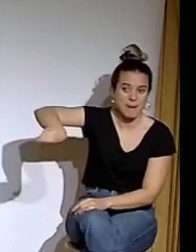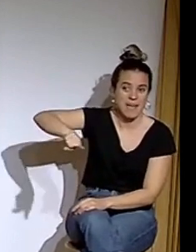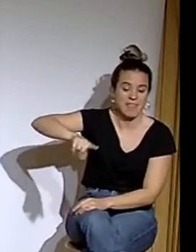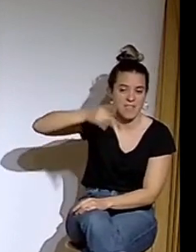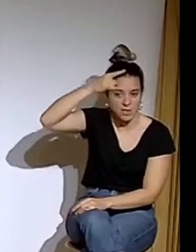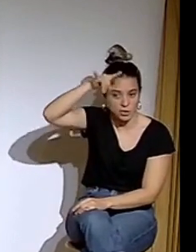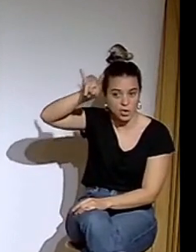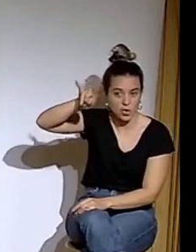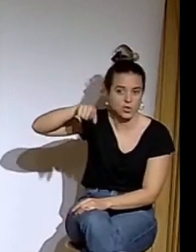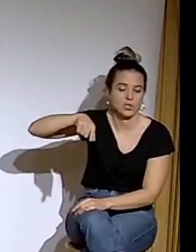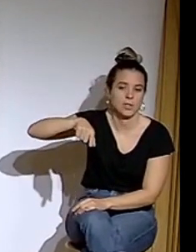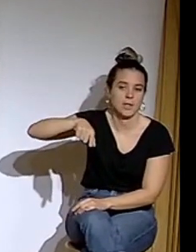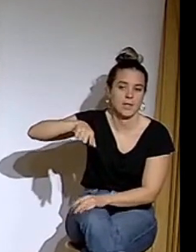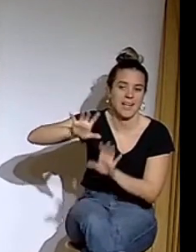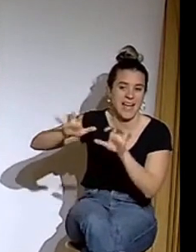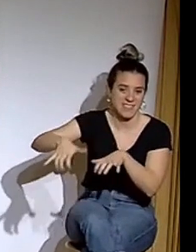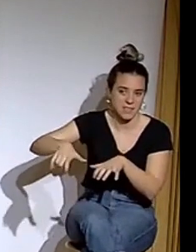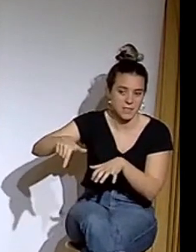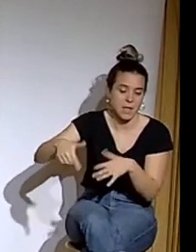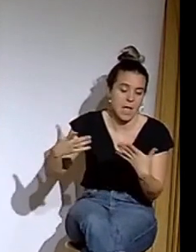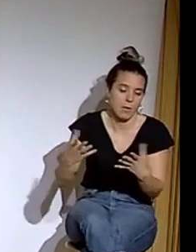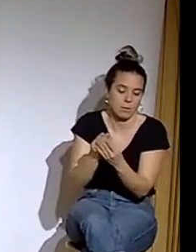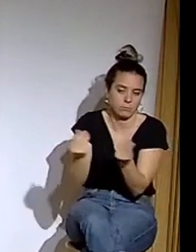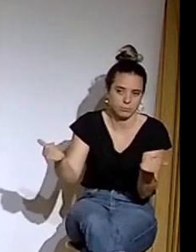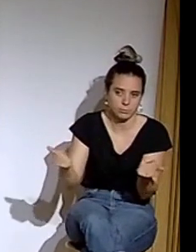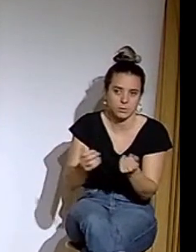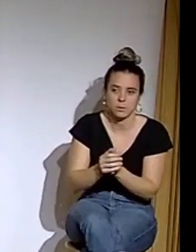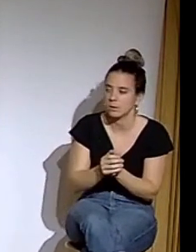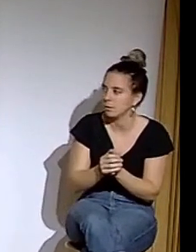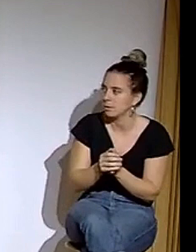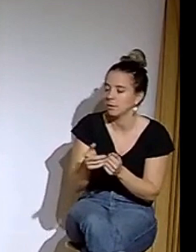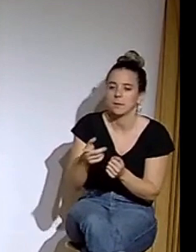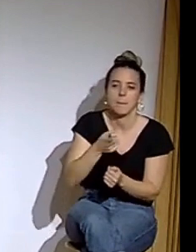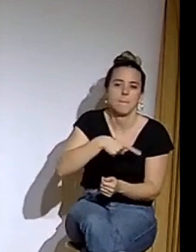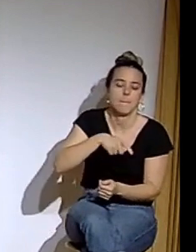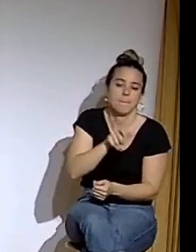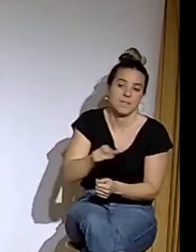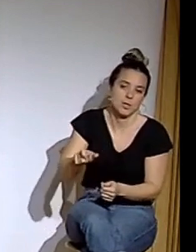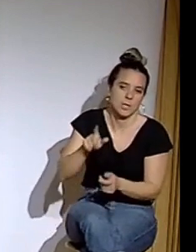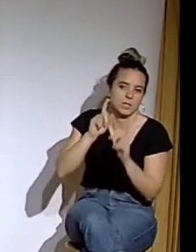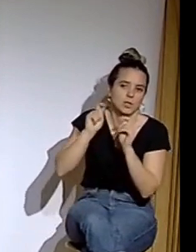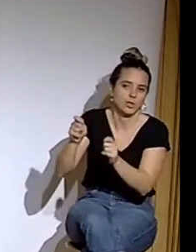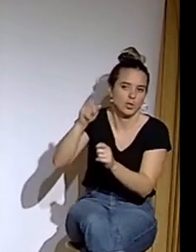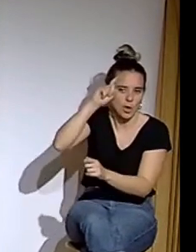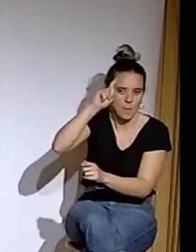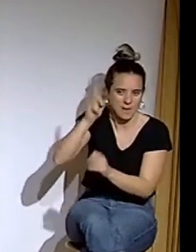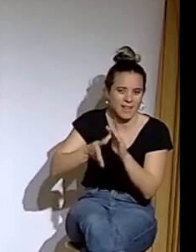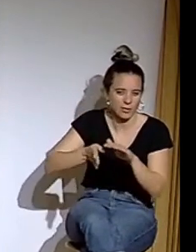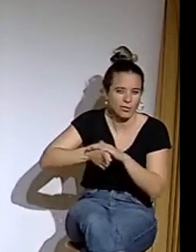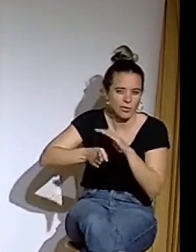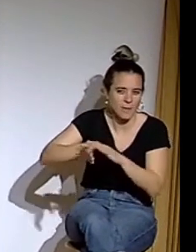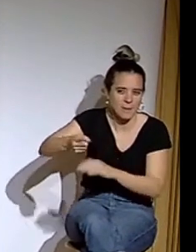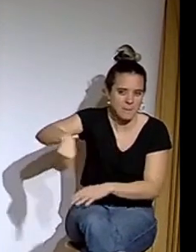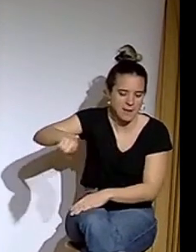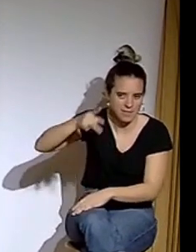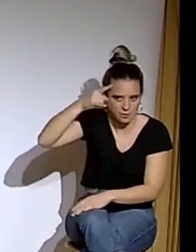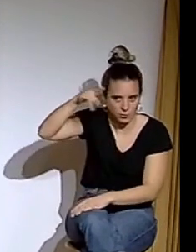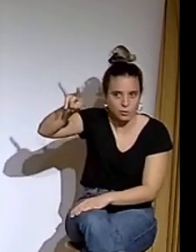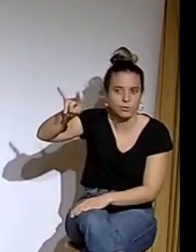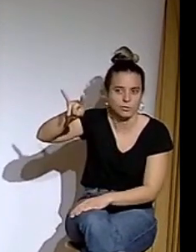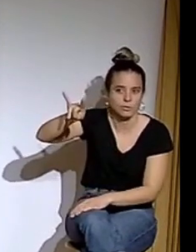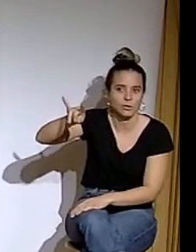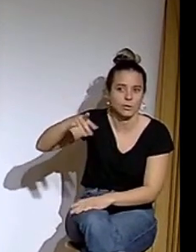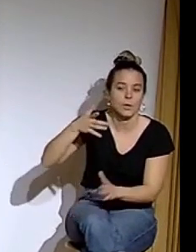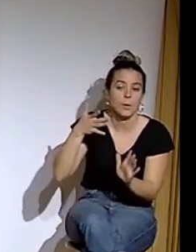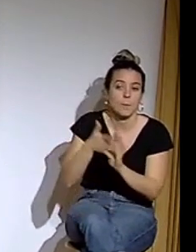de Cádiz que ya no existe Aunque la gente le siga diciendo la plaza de toros Y fue la razón por la que la plaza de toro Se tiró